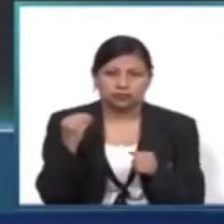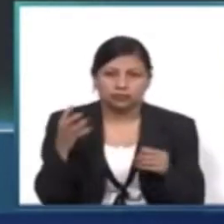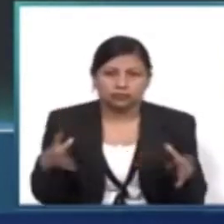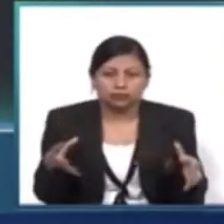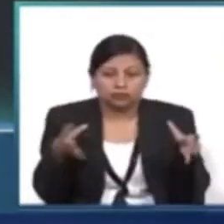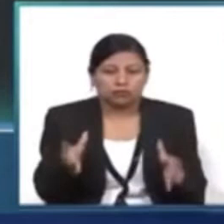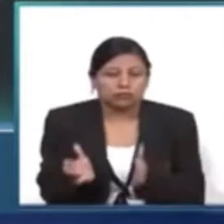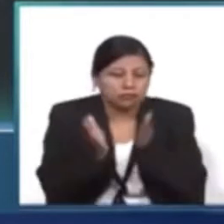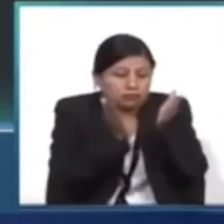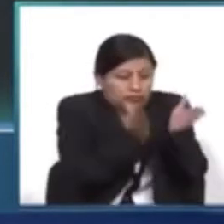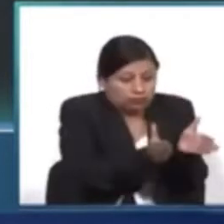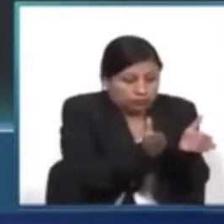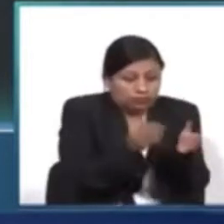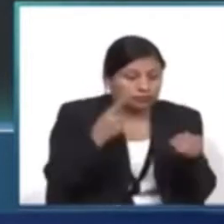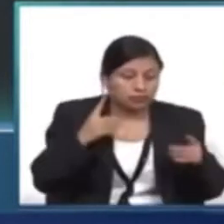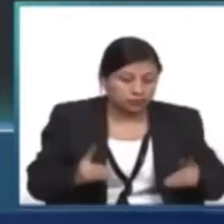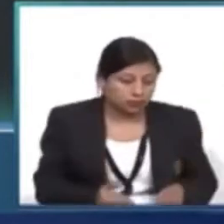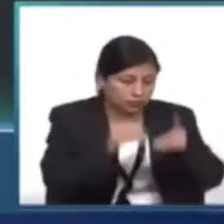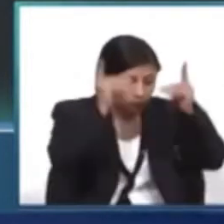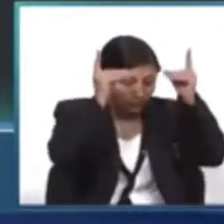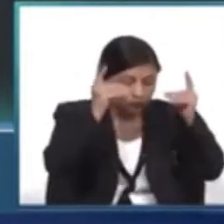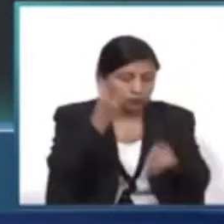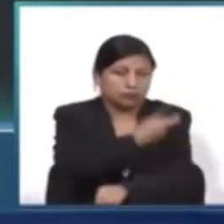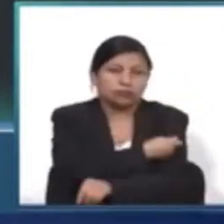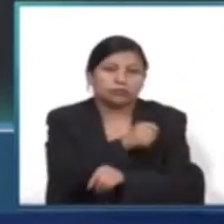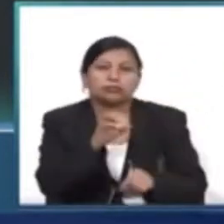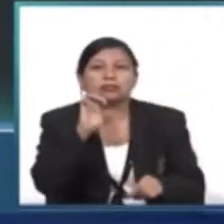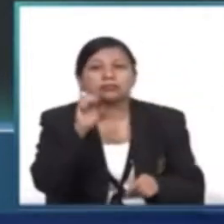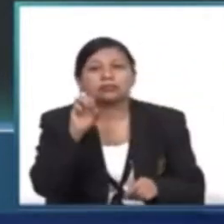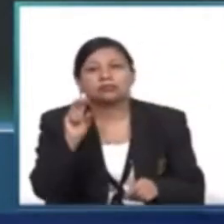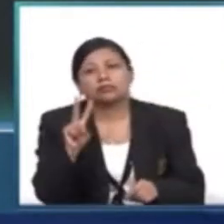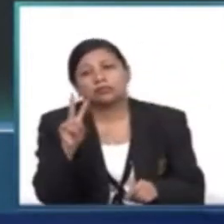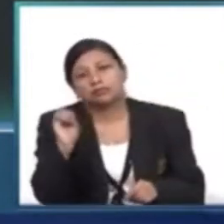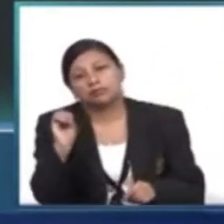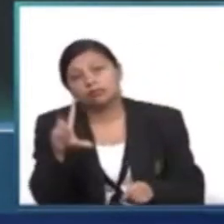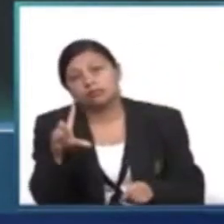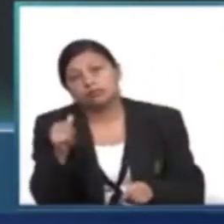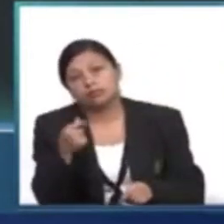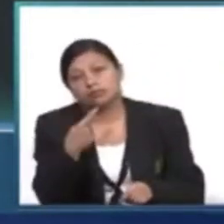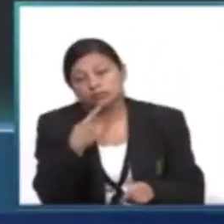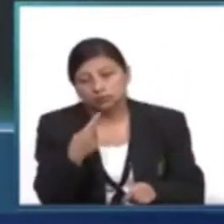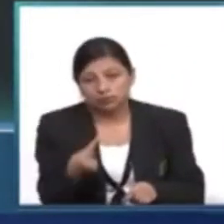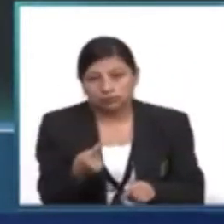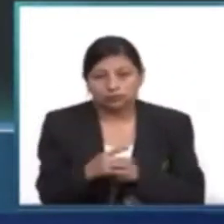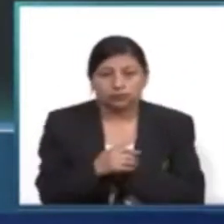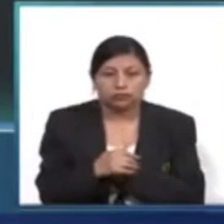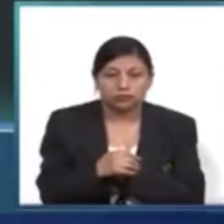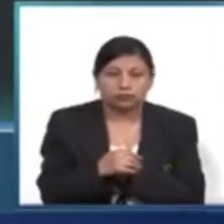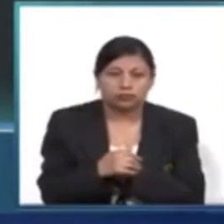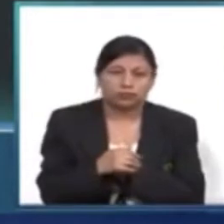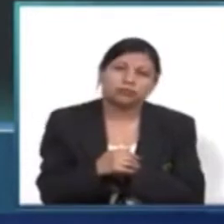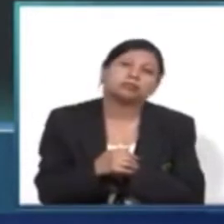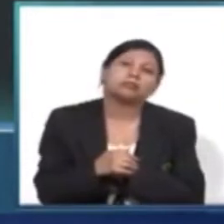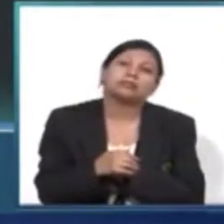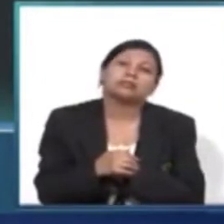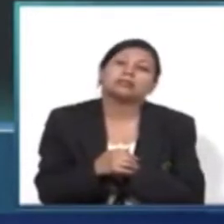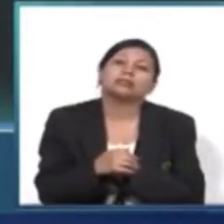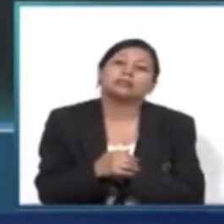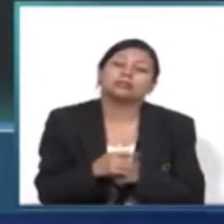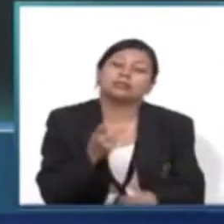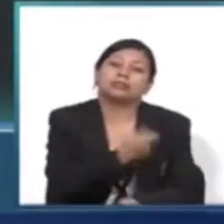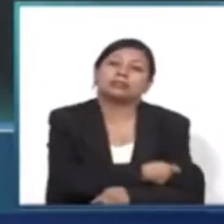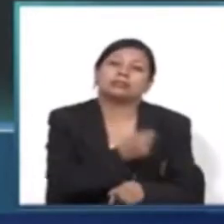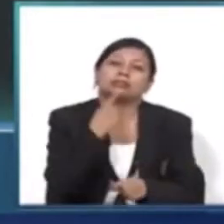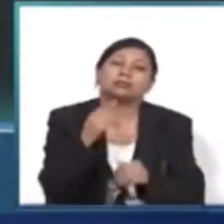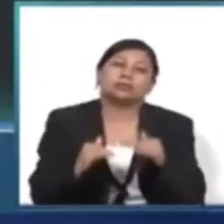una plataforma que fue el desarrollo de la vacuna de ébola. Y la vacuna de ébola fue cabalmente esta vacuna en